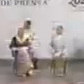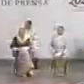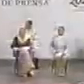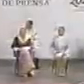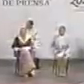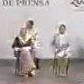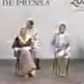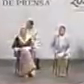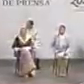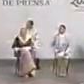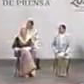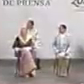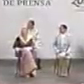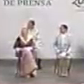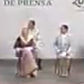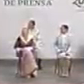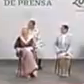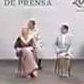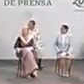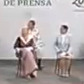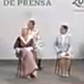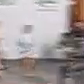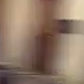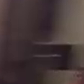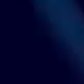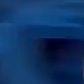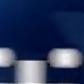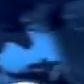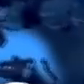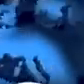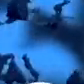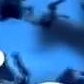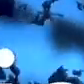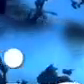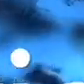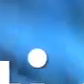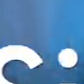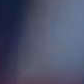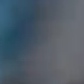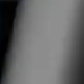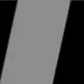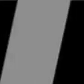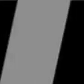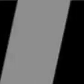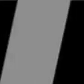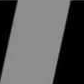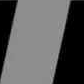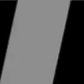Secretaría de Comunicaciones y Transportes.